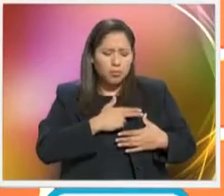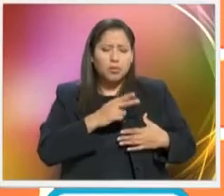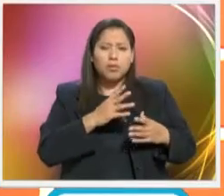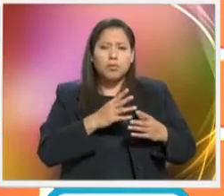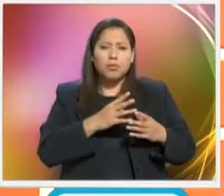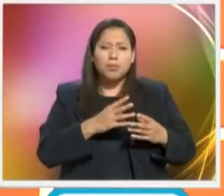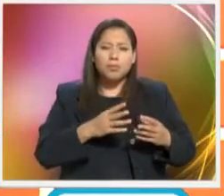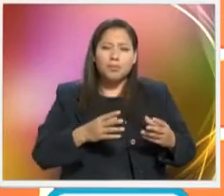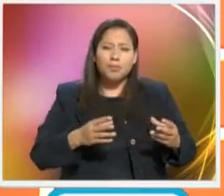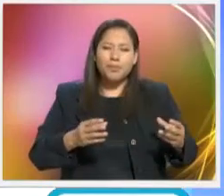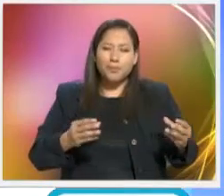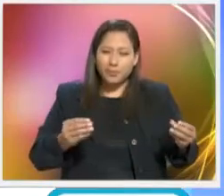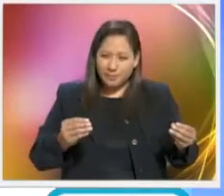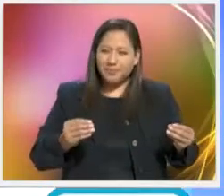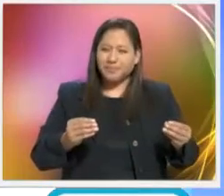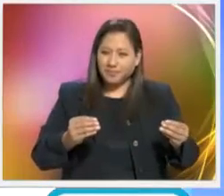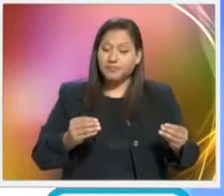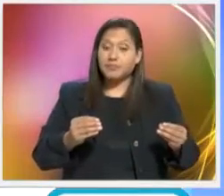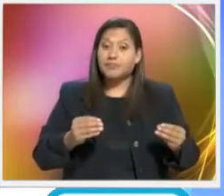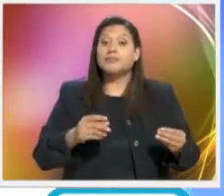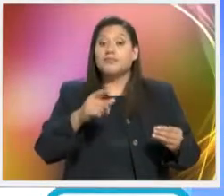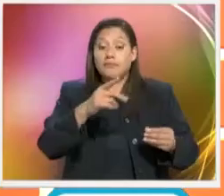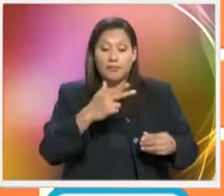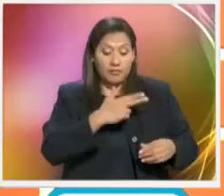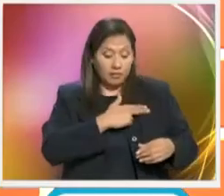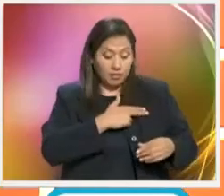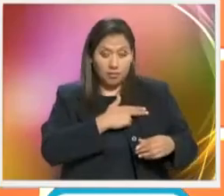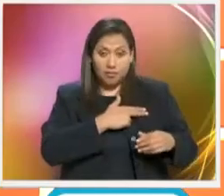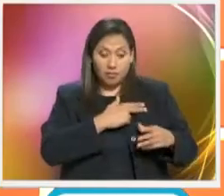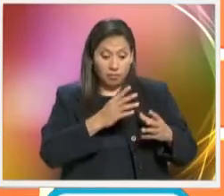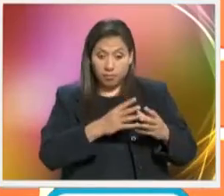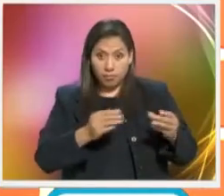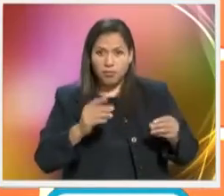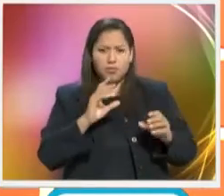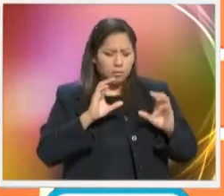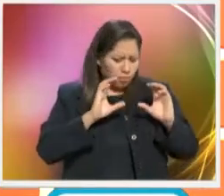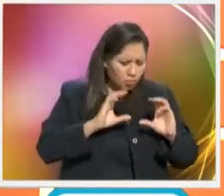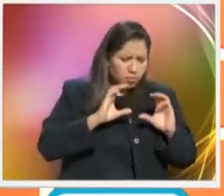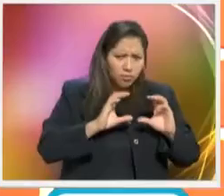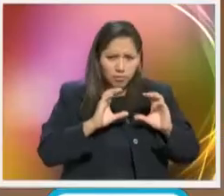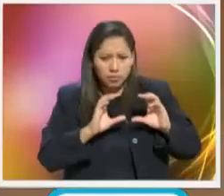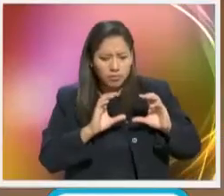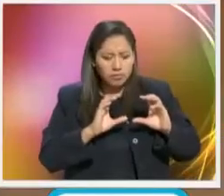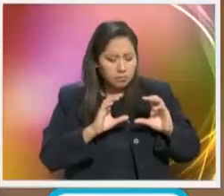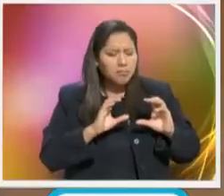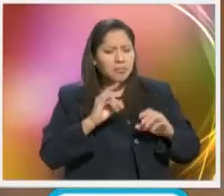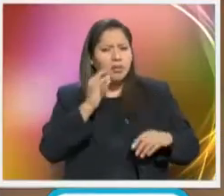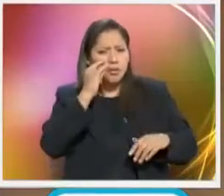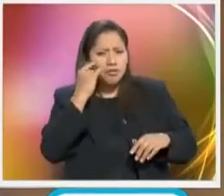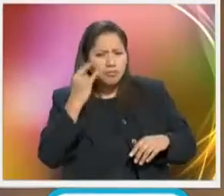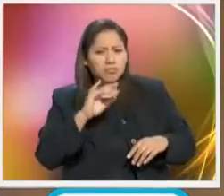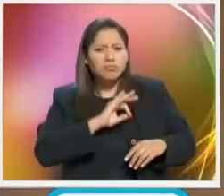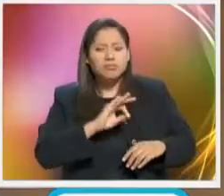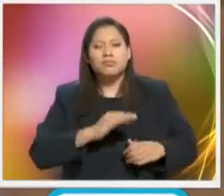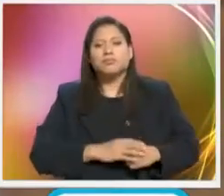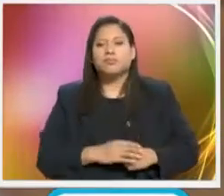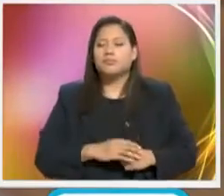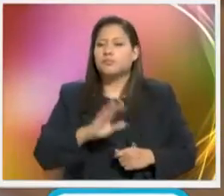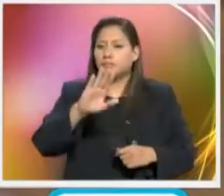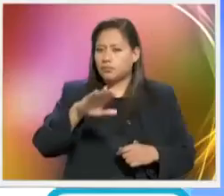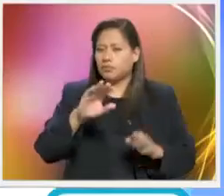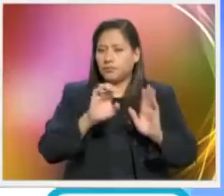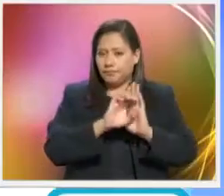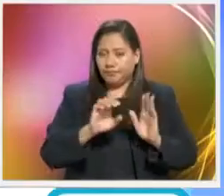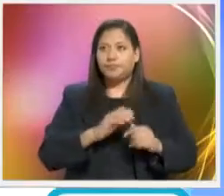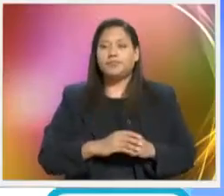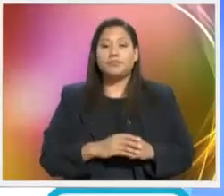casi desaparecer. Bueno, una cicatriz no desaparece, pero se cuida tanto que puede pasar desapercibida. Muy bien, y